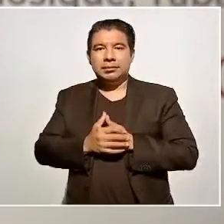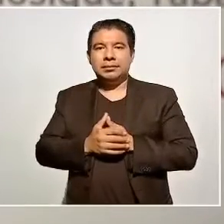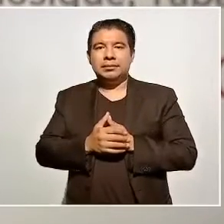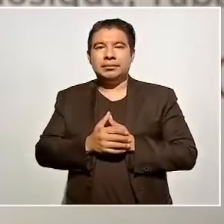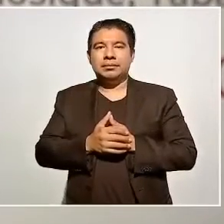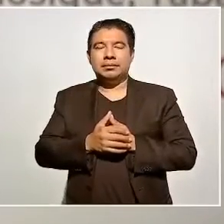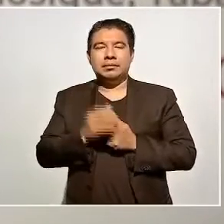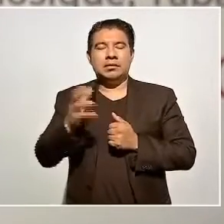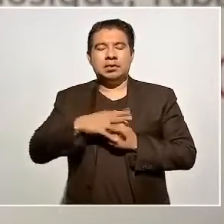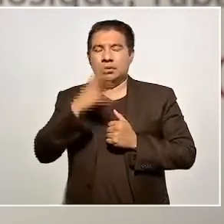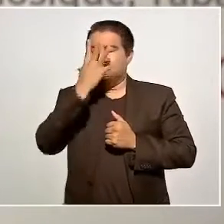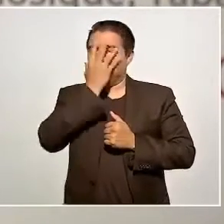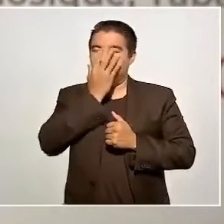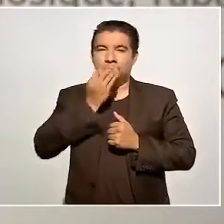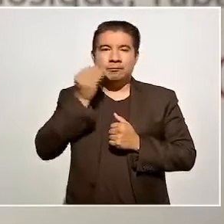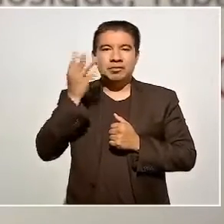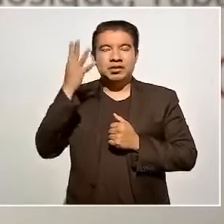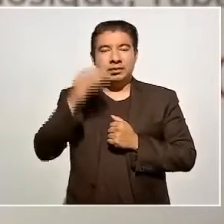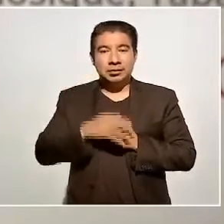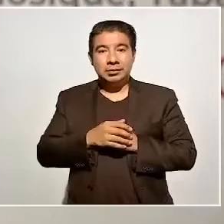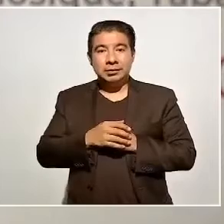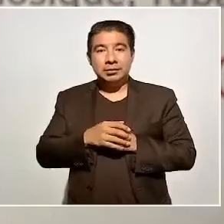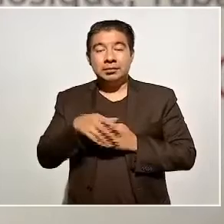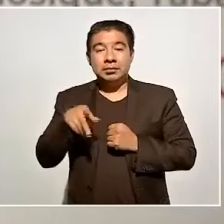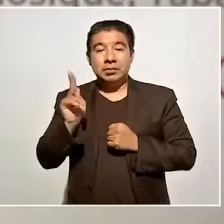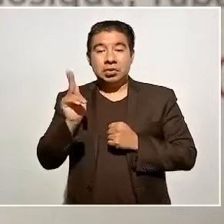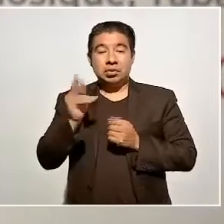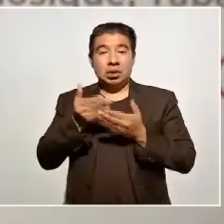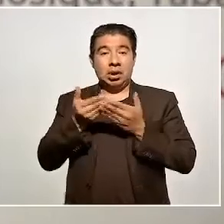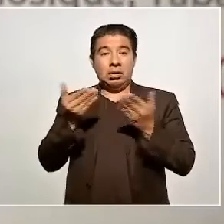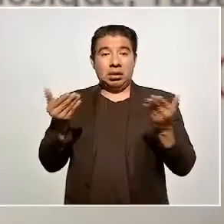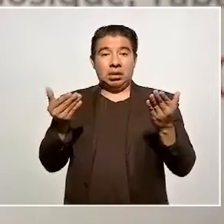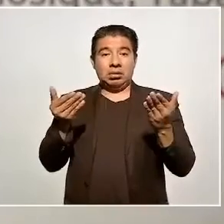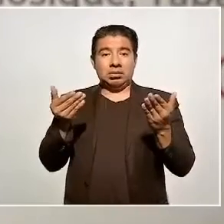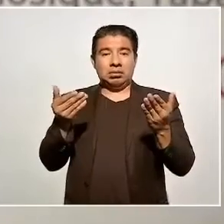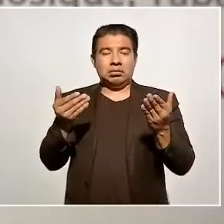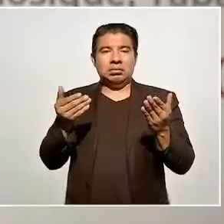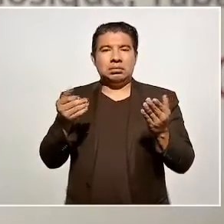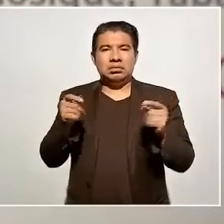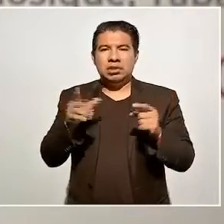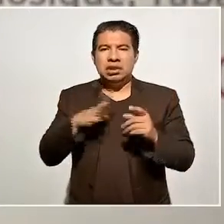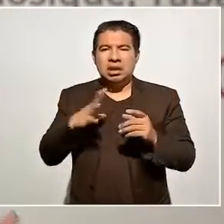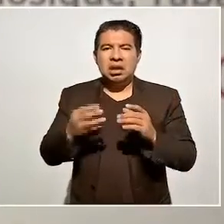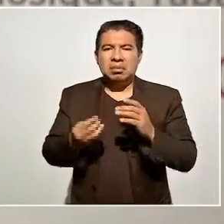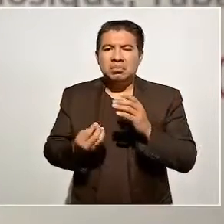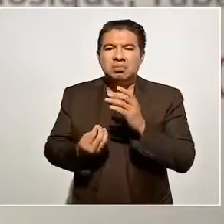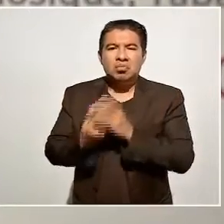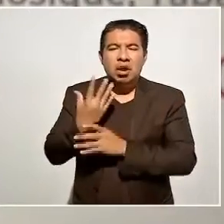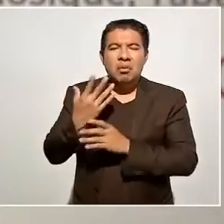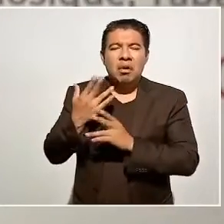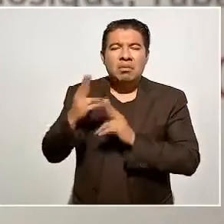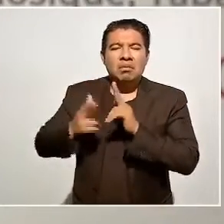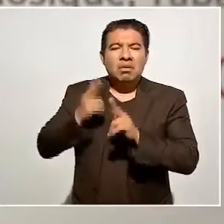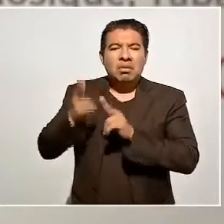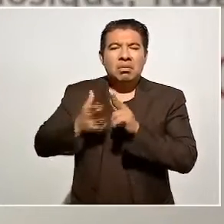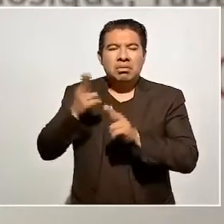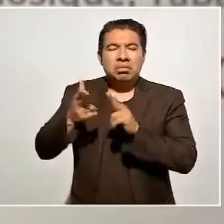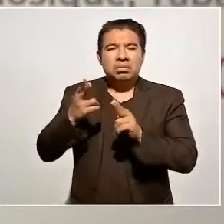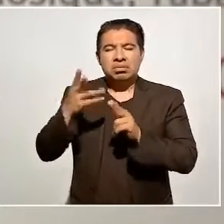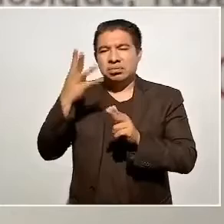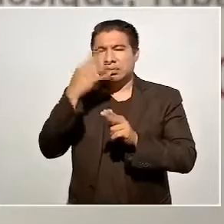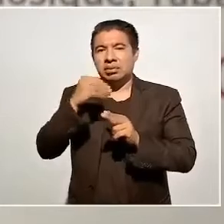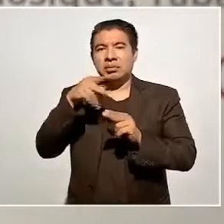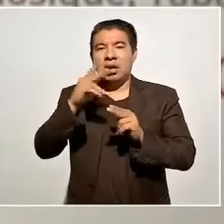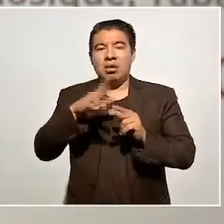esa belleza. Pero no puede ser que tengamos un tren moderno y zonas arqueológicas en